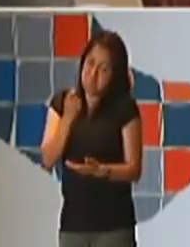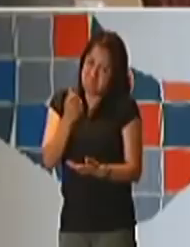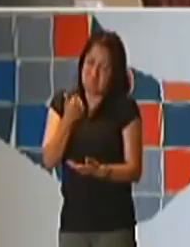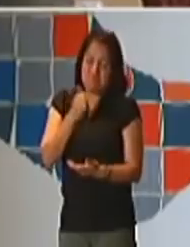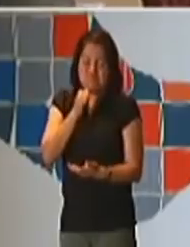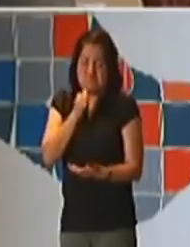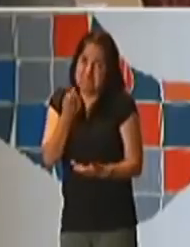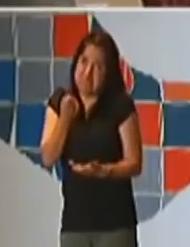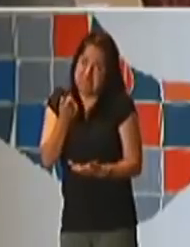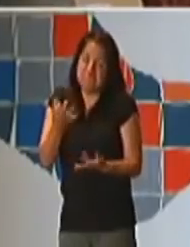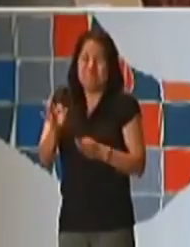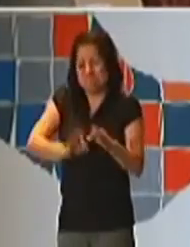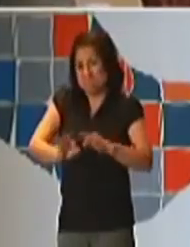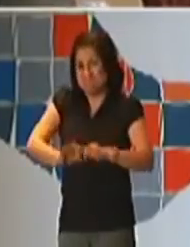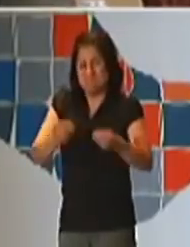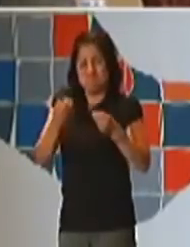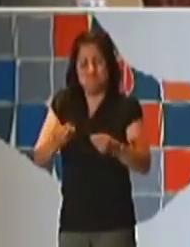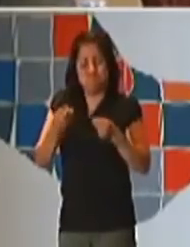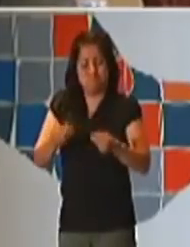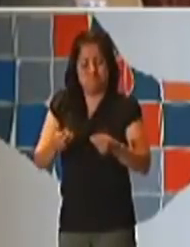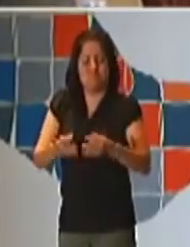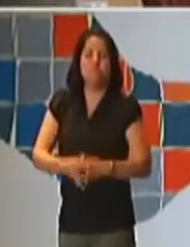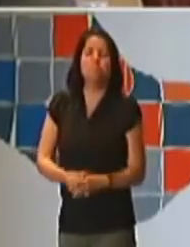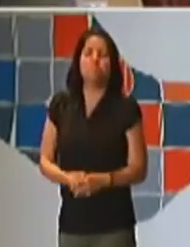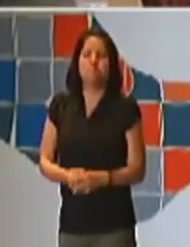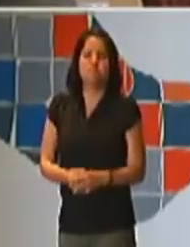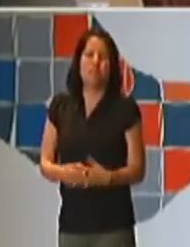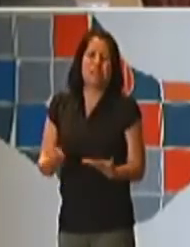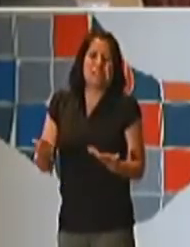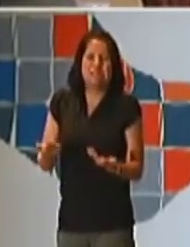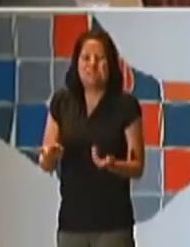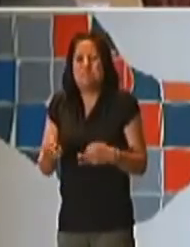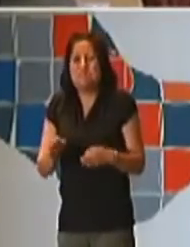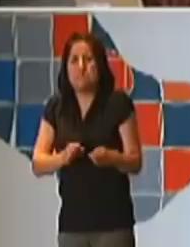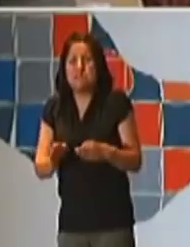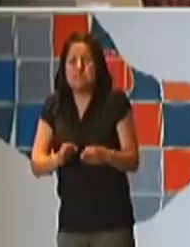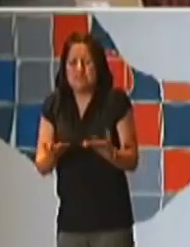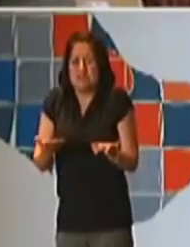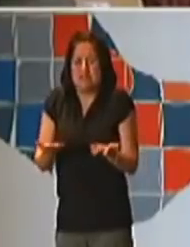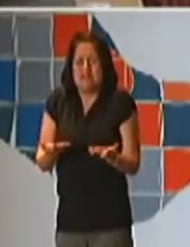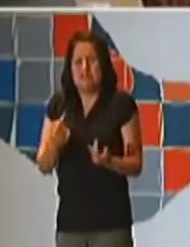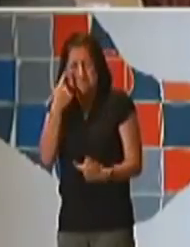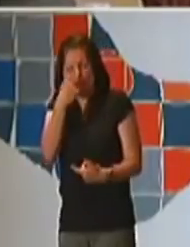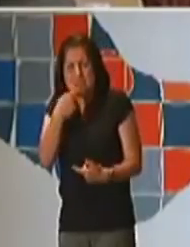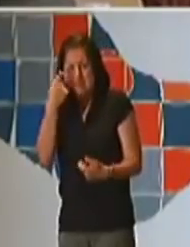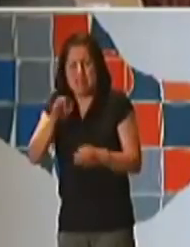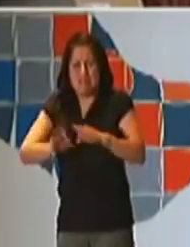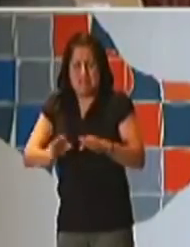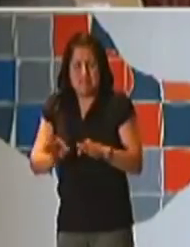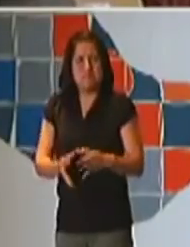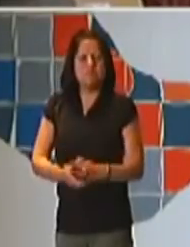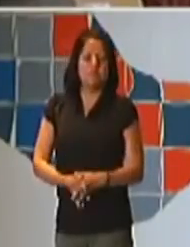una nación se atreviera a cometer semejante acto de sentido común al fin y al